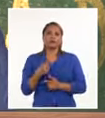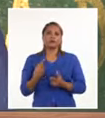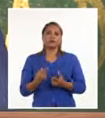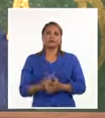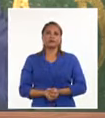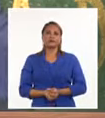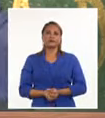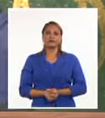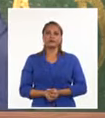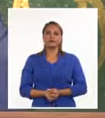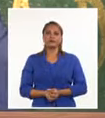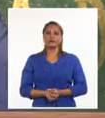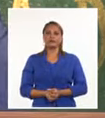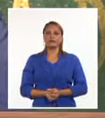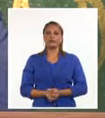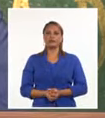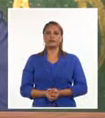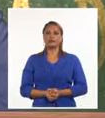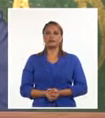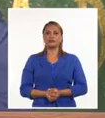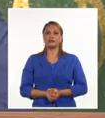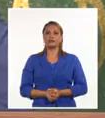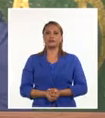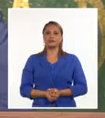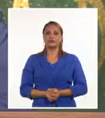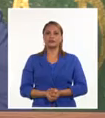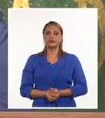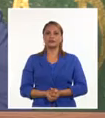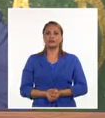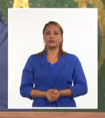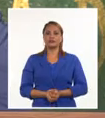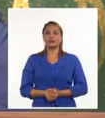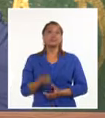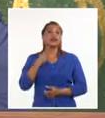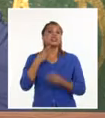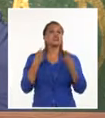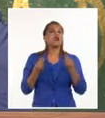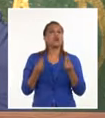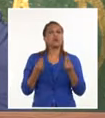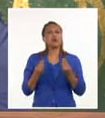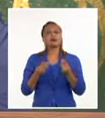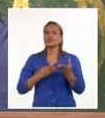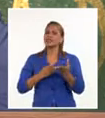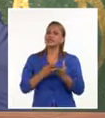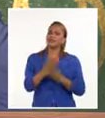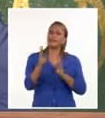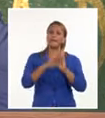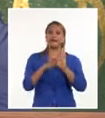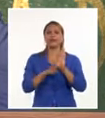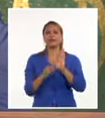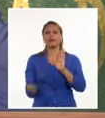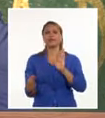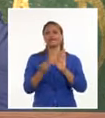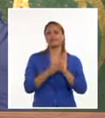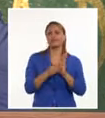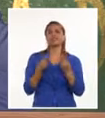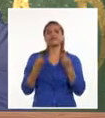que se pregunte mucho a los voceros del Departamento de Estado hasta cuándo van a continuar con estas medidas genocidas, hasta